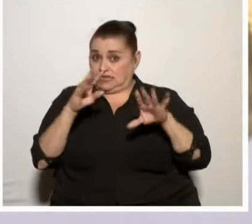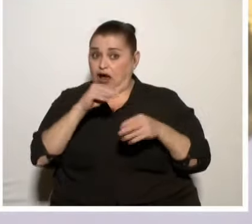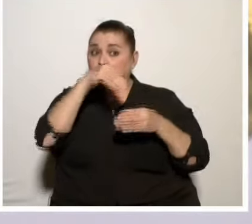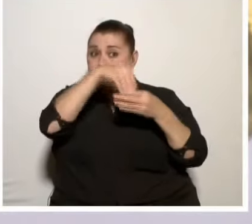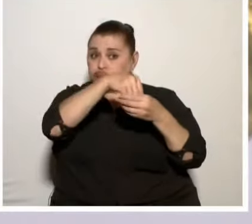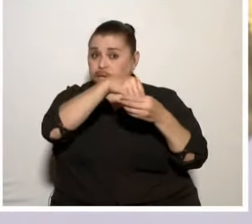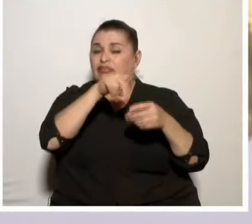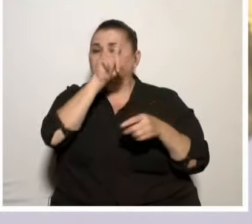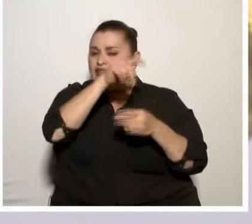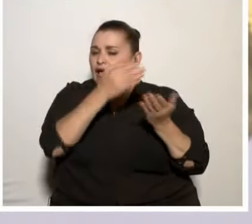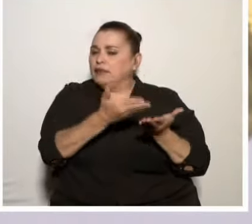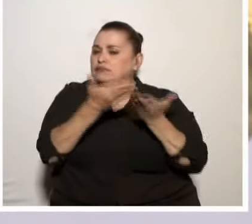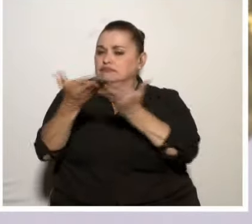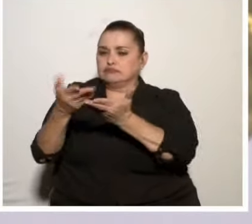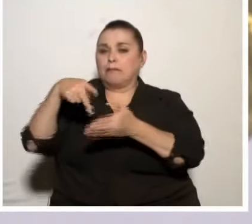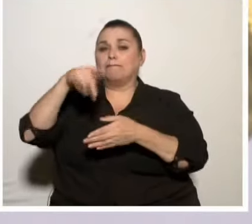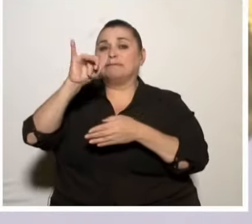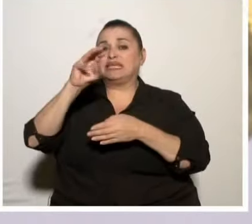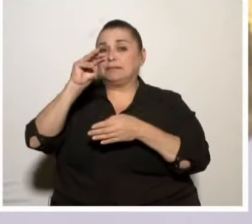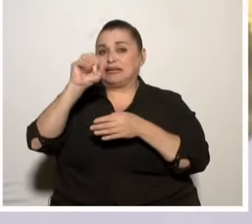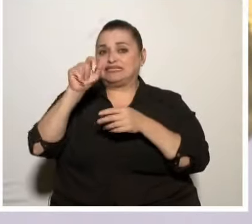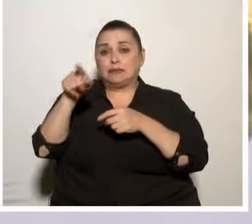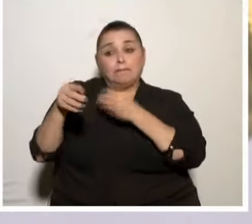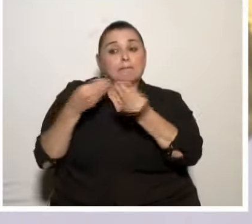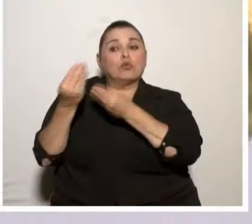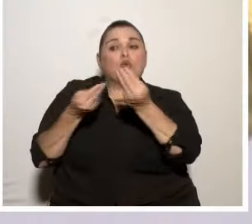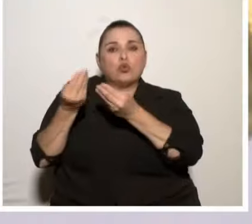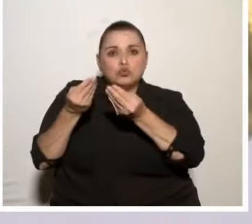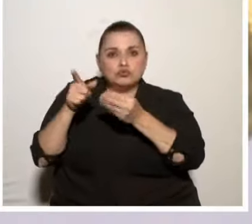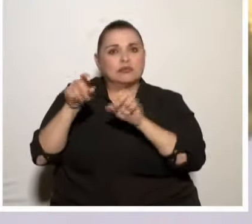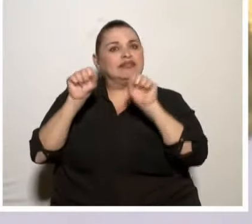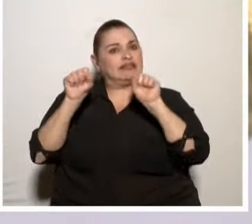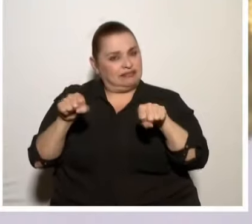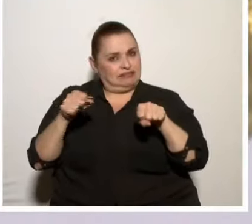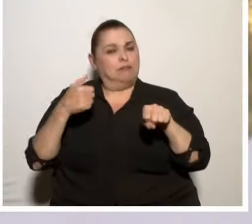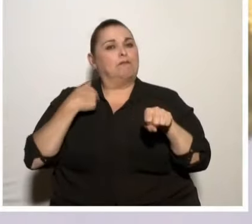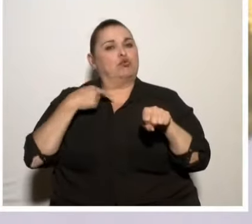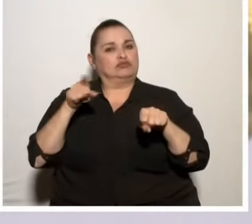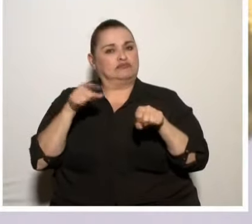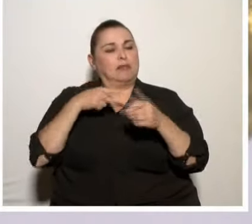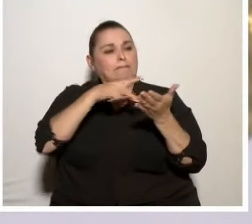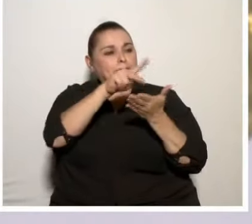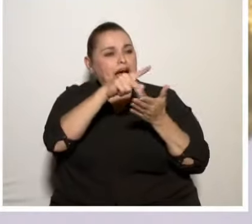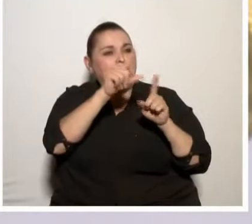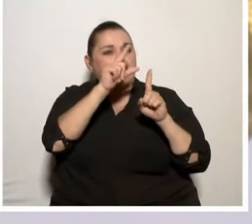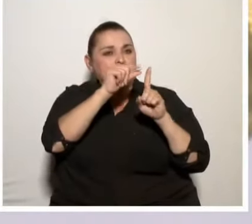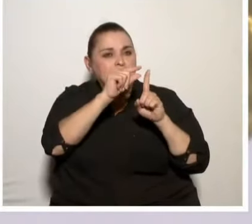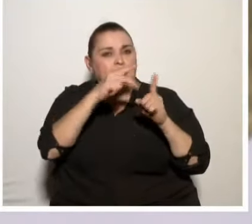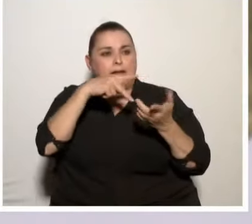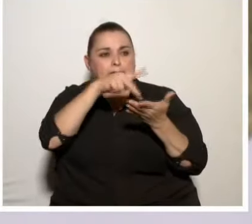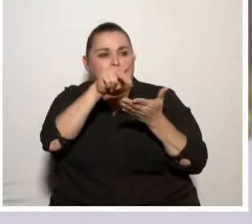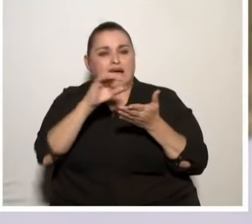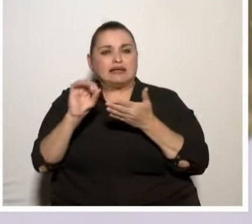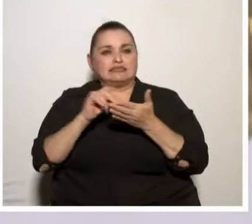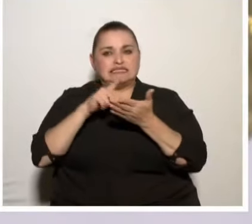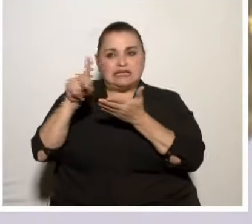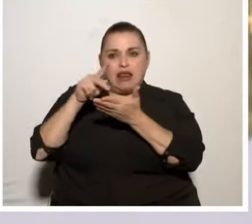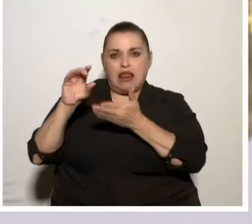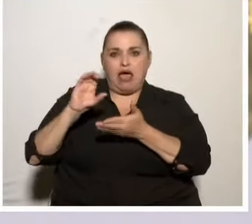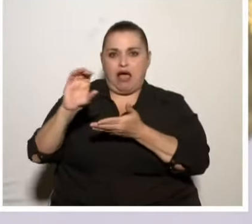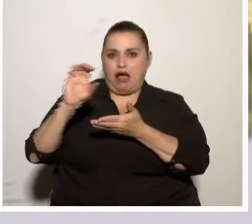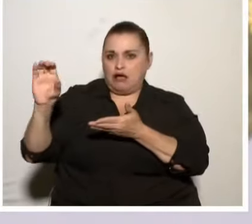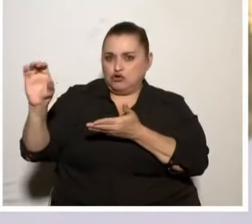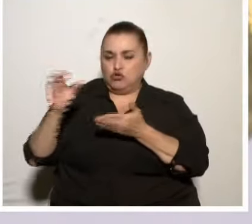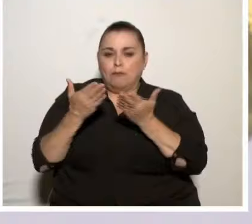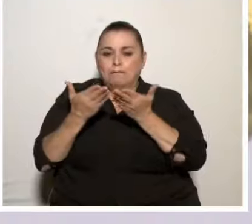manos de las pymes para que éstas produzcan, para que éstas tengan la posibilidad de pagar alquileres, de pagar salarios, de pagar materia prima.